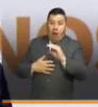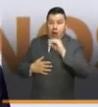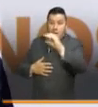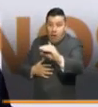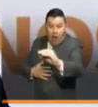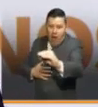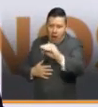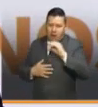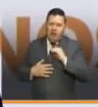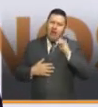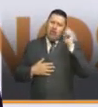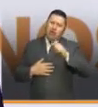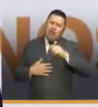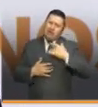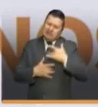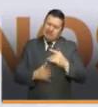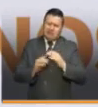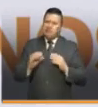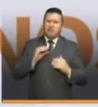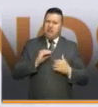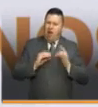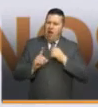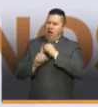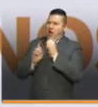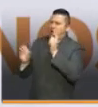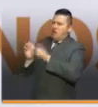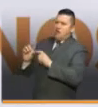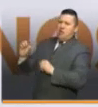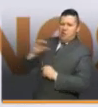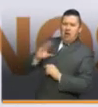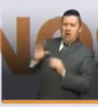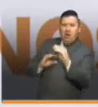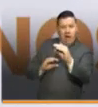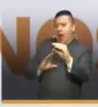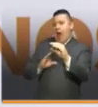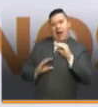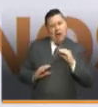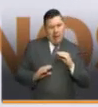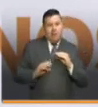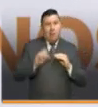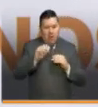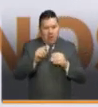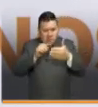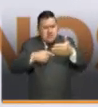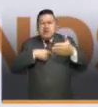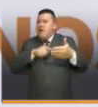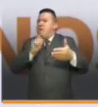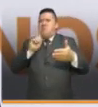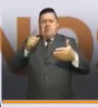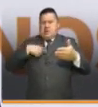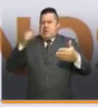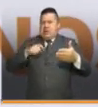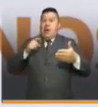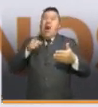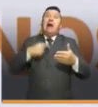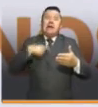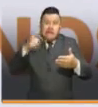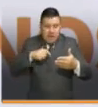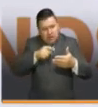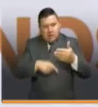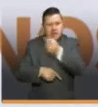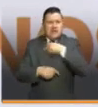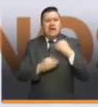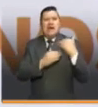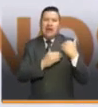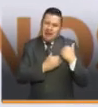aquí todos debemos ser solidarios y estamos en un esfuerzo para llegar a las familias que no están en ningún programa por eso es una responsabilidad un